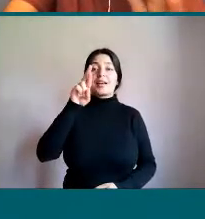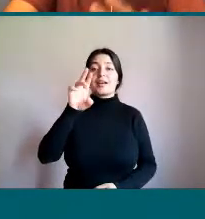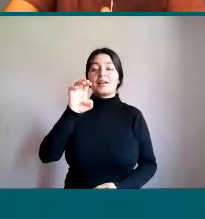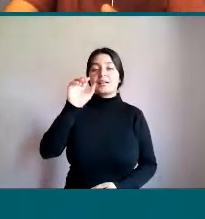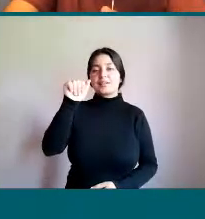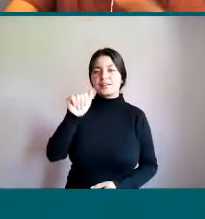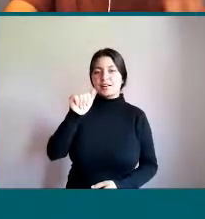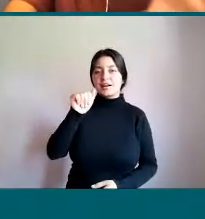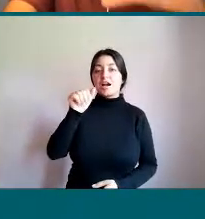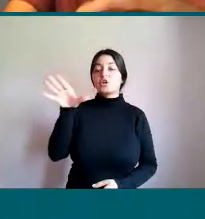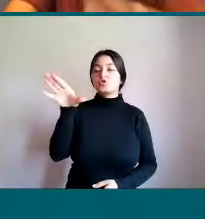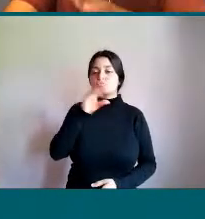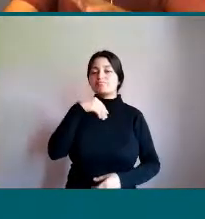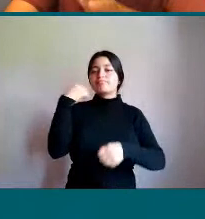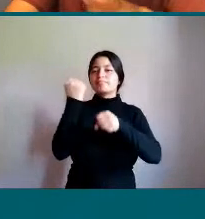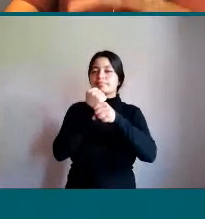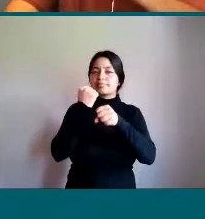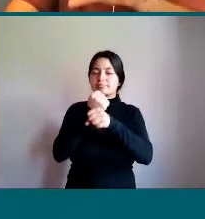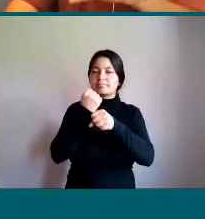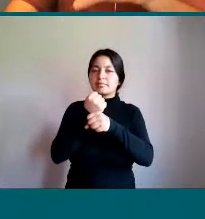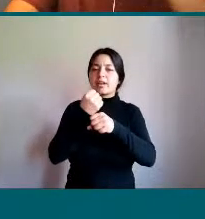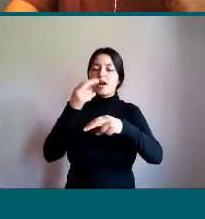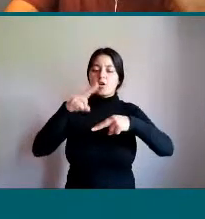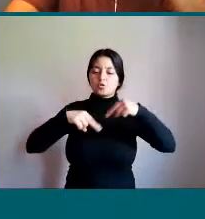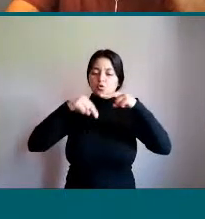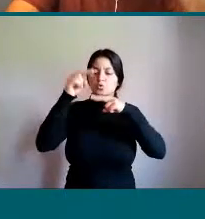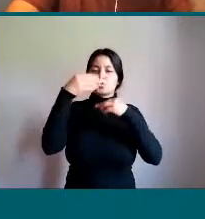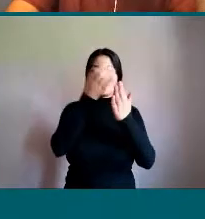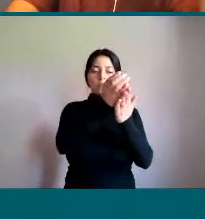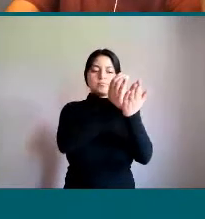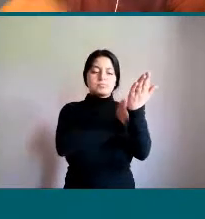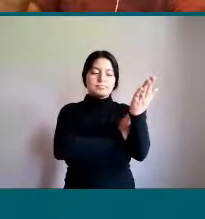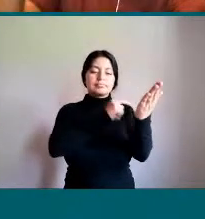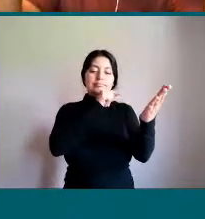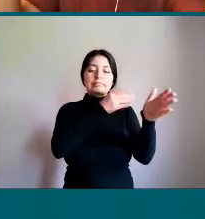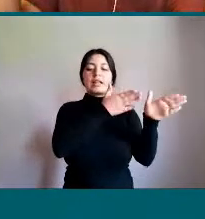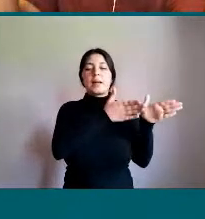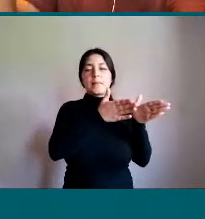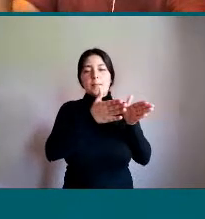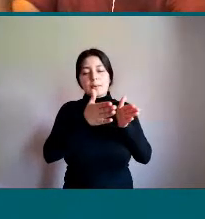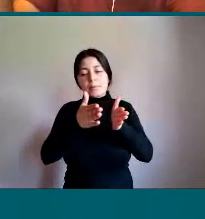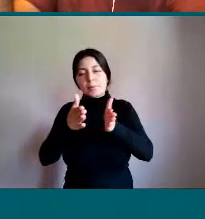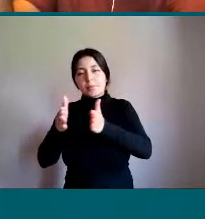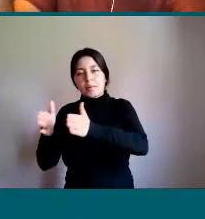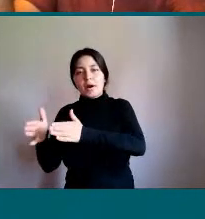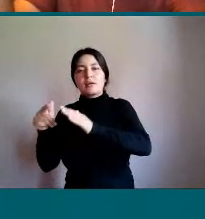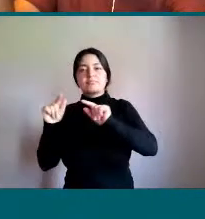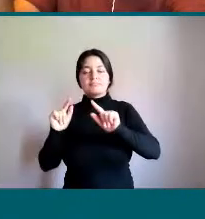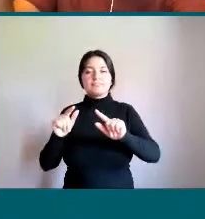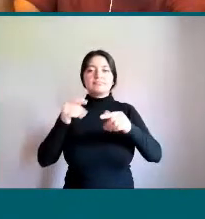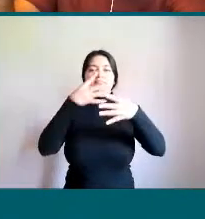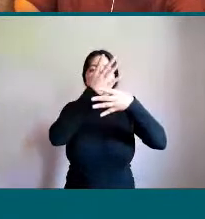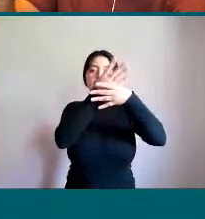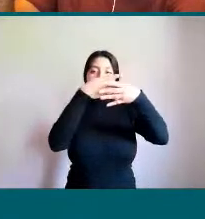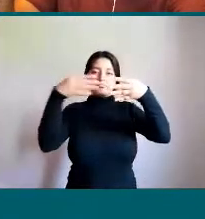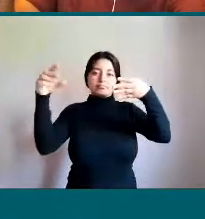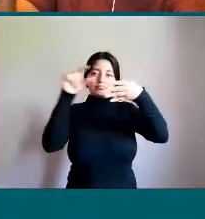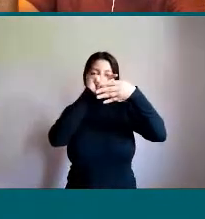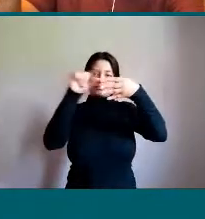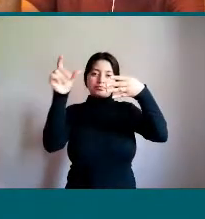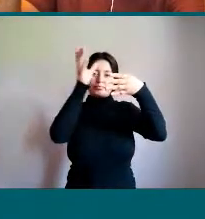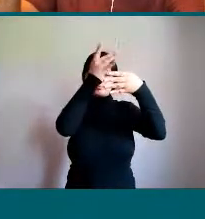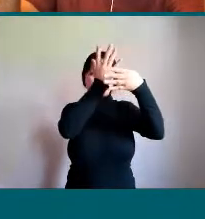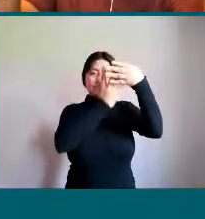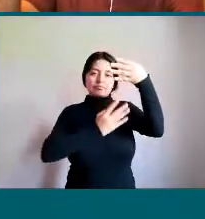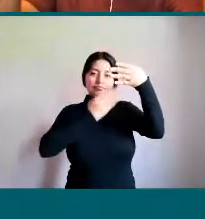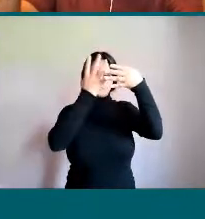concreción curricular que tiene esta secuencia, ¿vale? Una secuencia en la que trabajamos a través de ejercicios, esos ejercicios conllevan una actividad